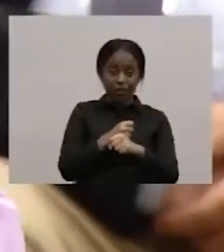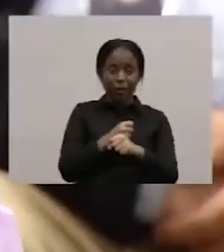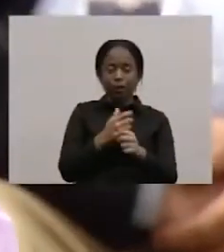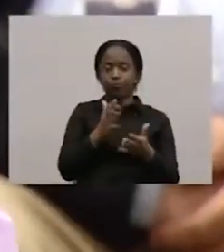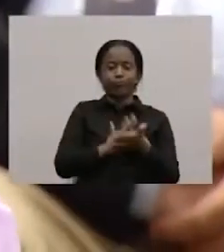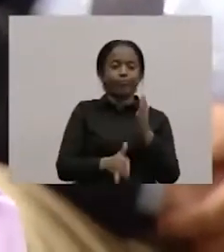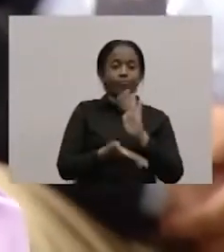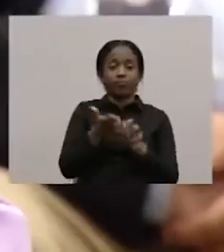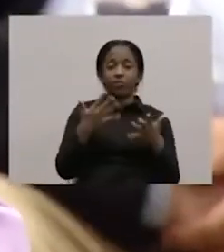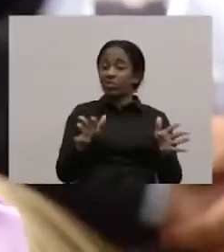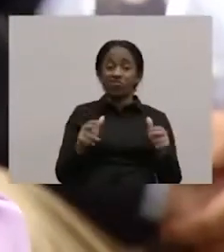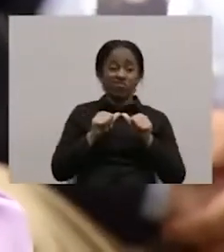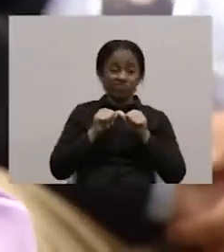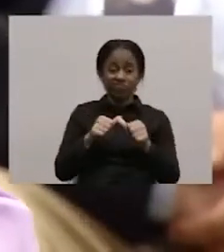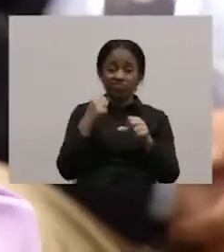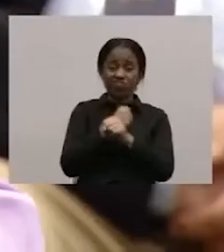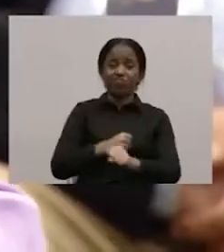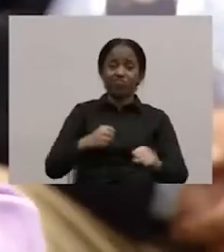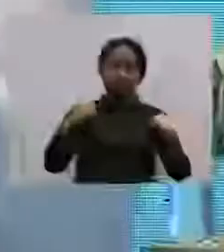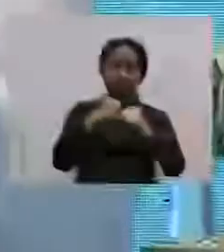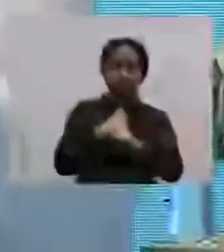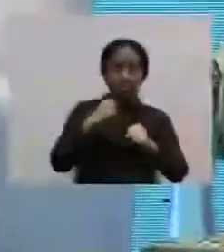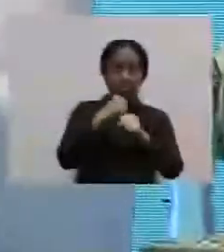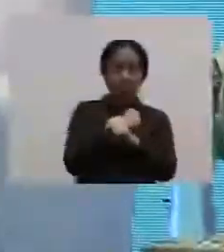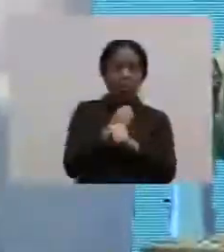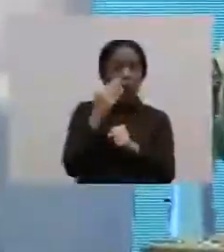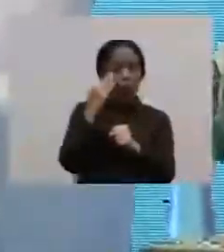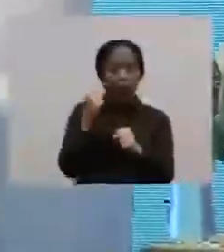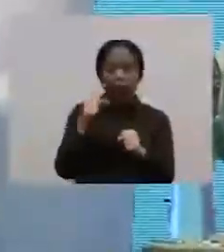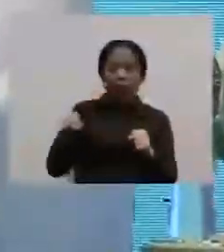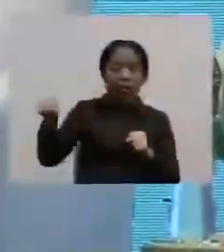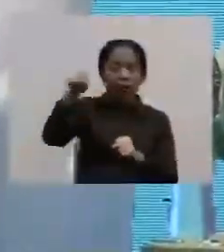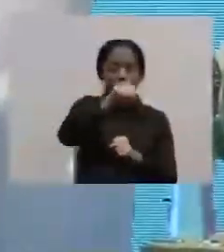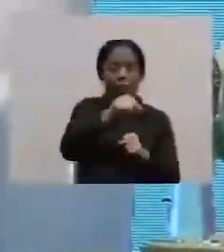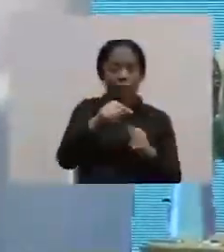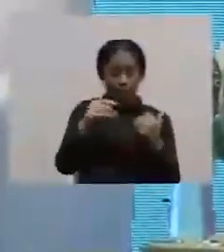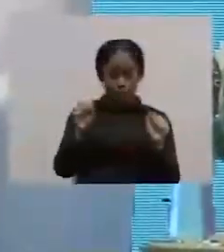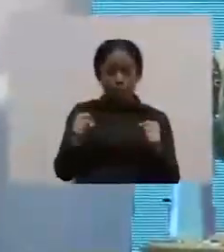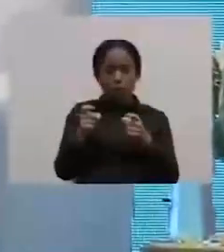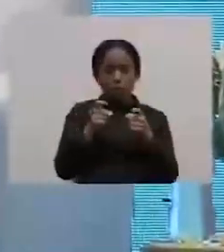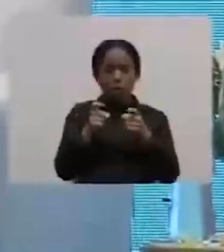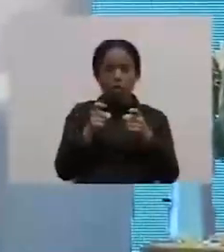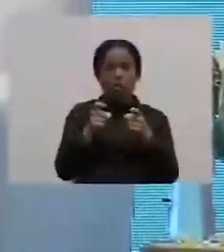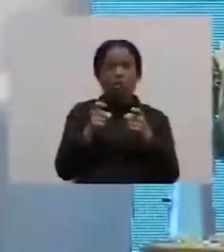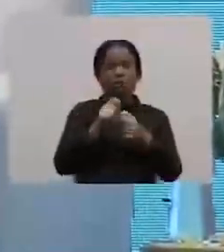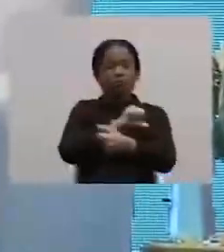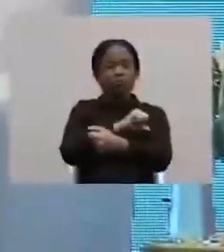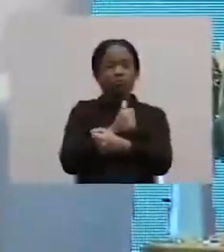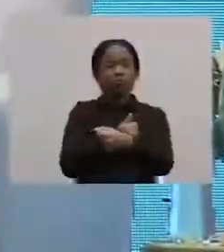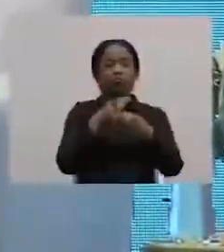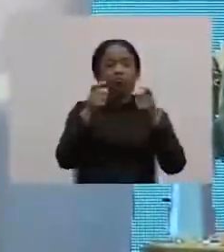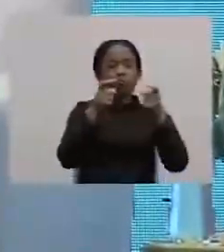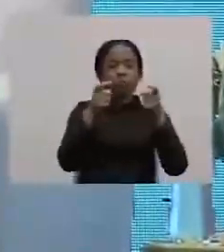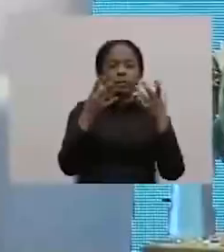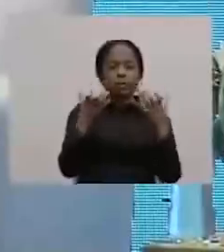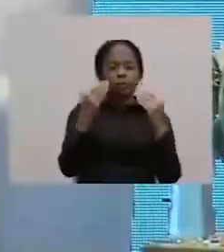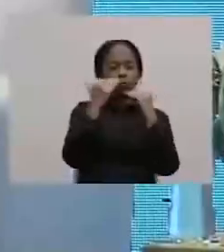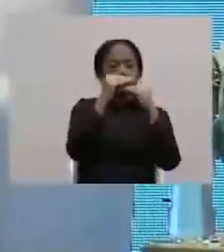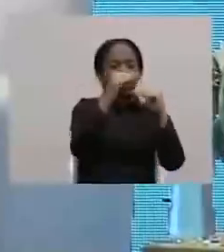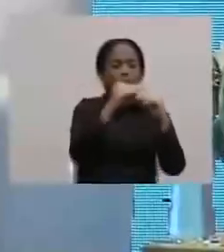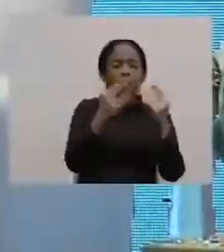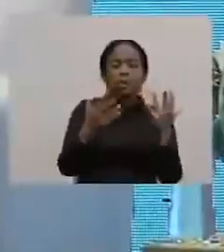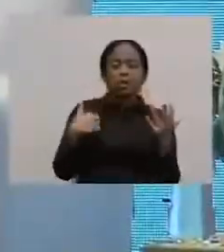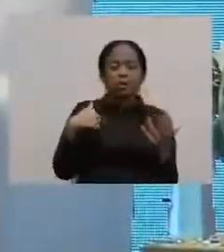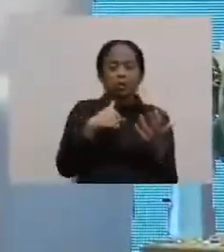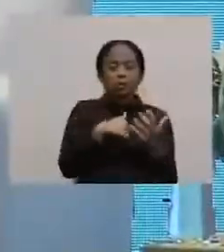es constante, porque todo el que tiene posibilidades de control siempre quiere regularnos. Y nosotros lo